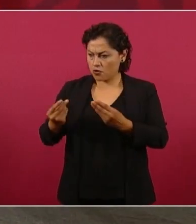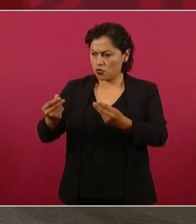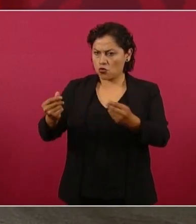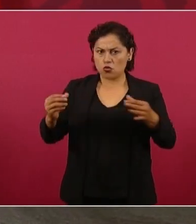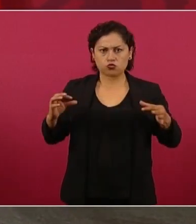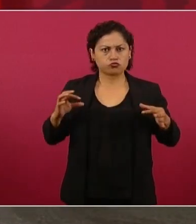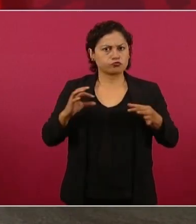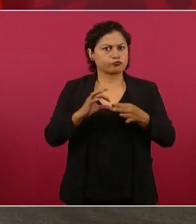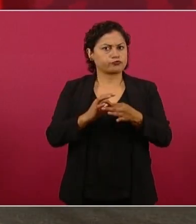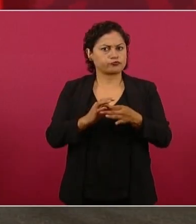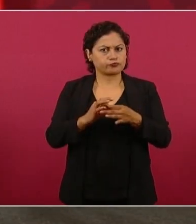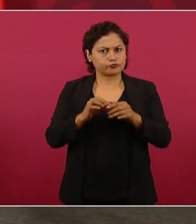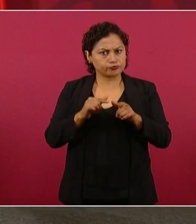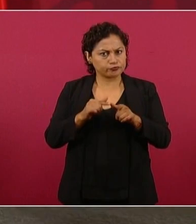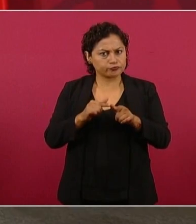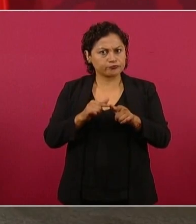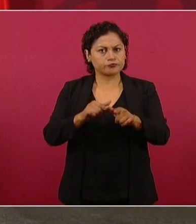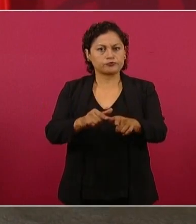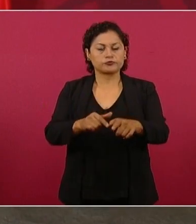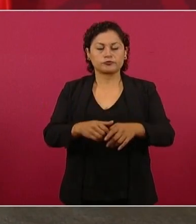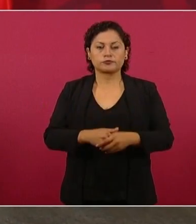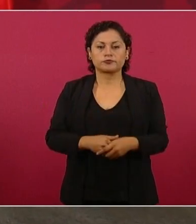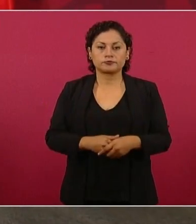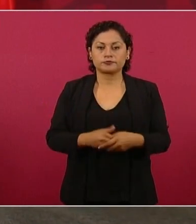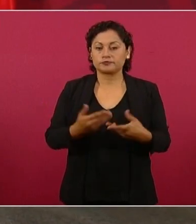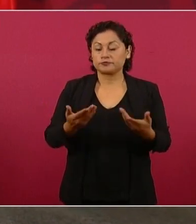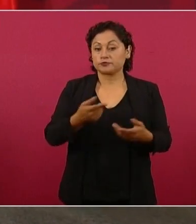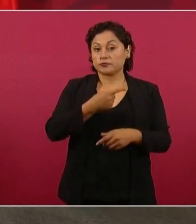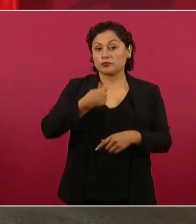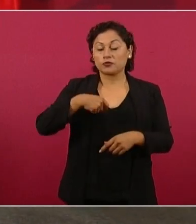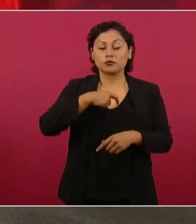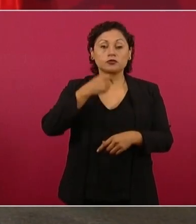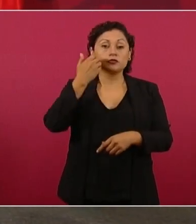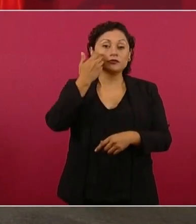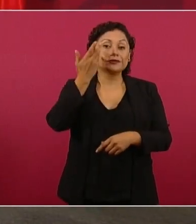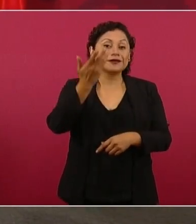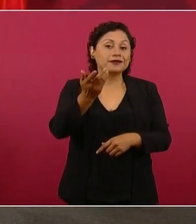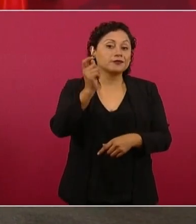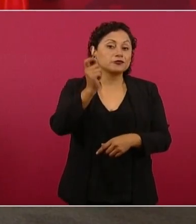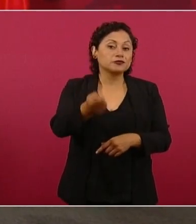y lo que queremos pues es